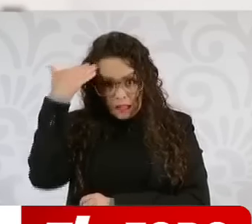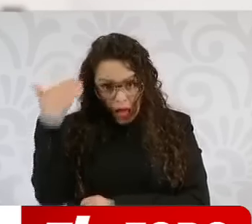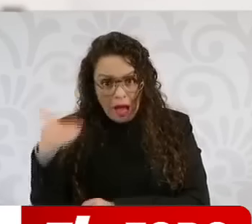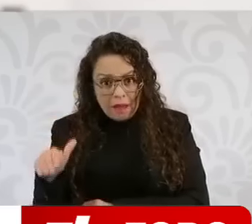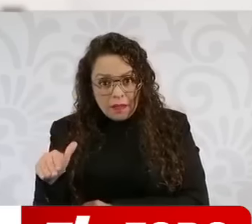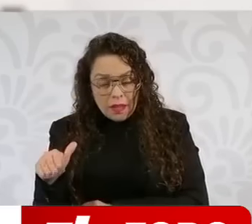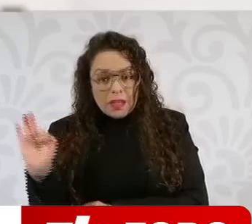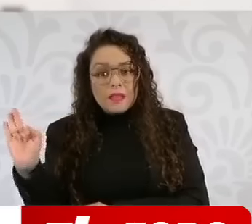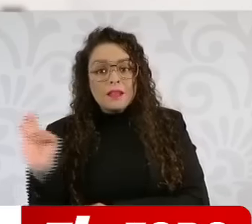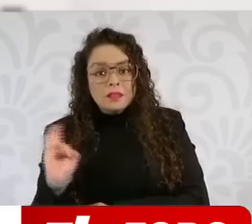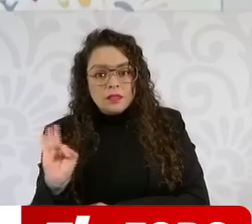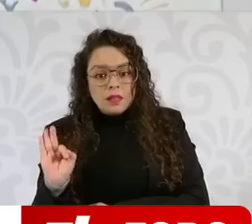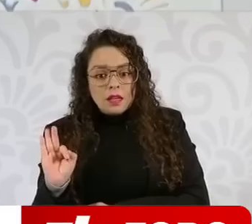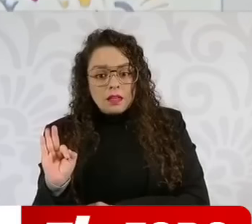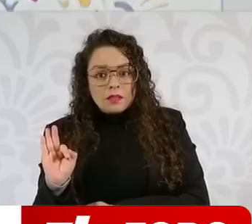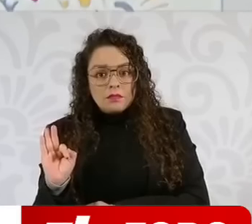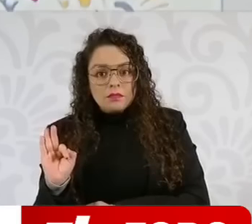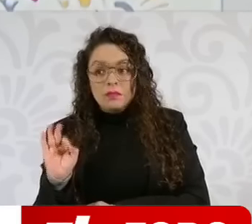los invito a reflexionar.